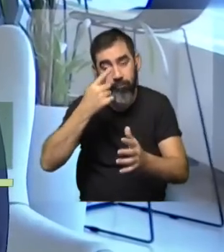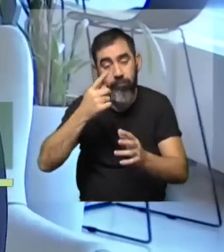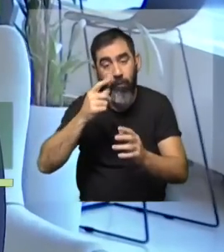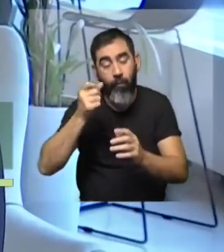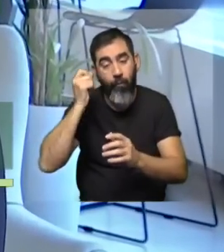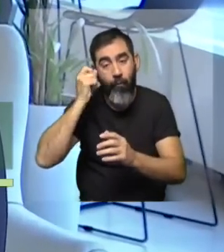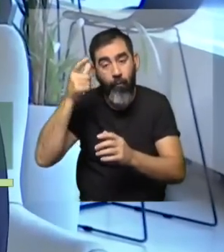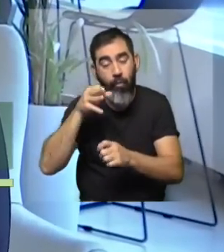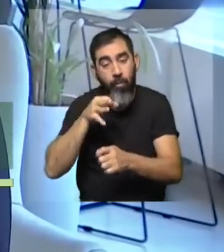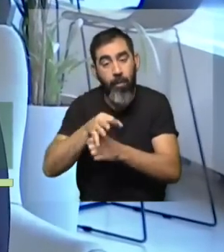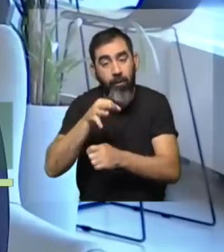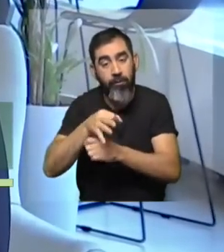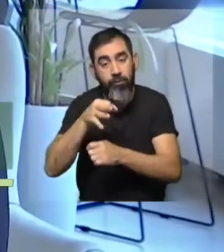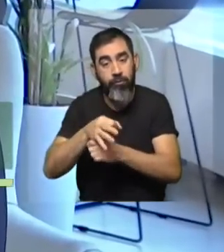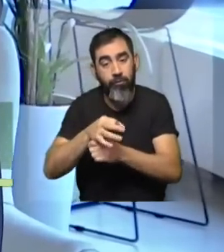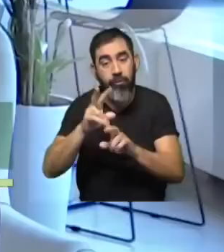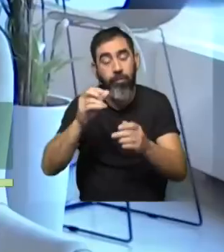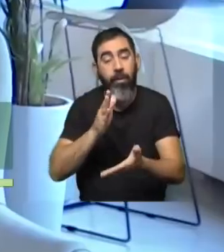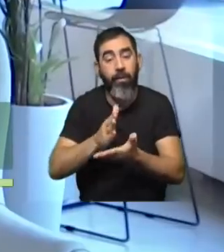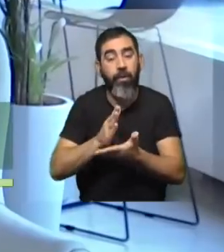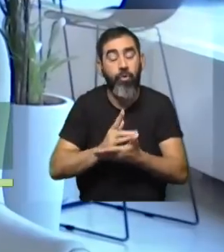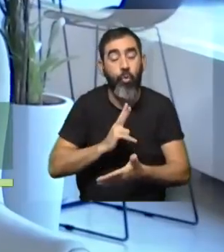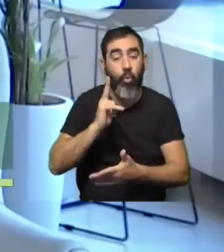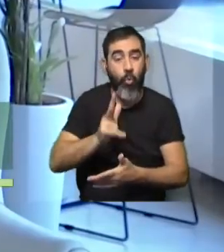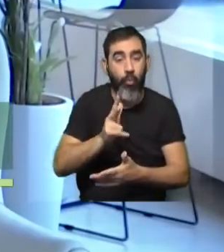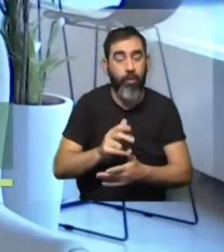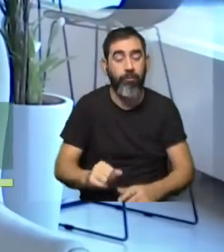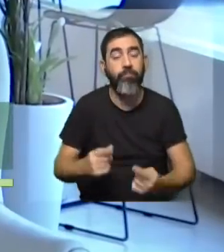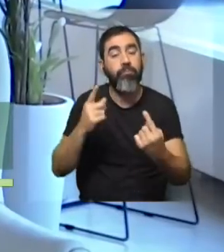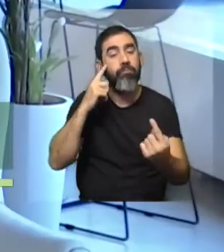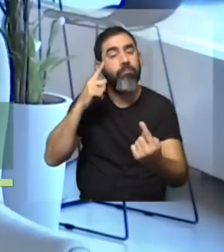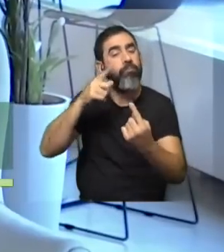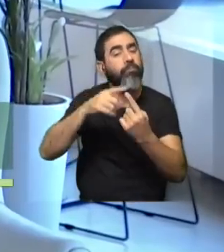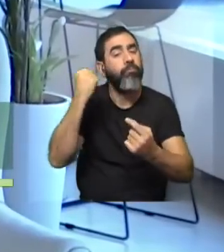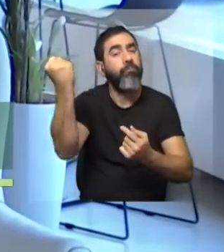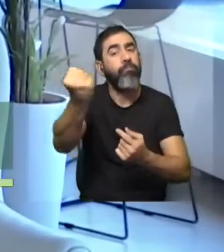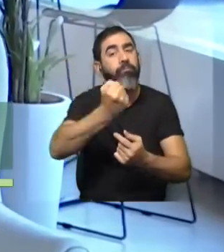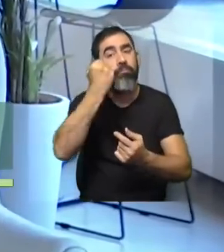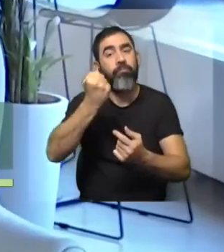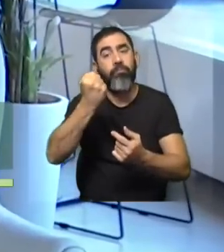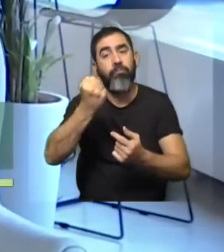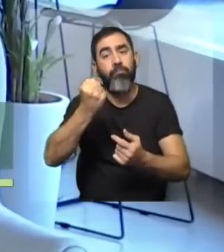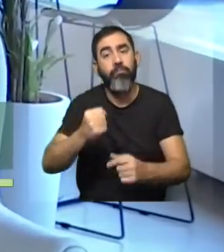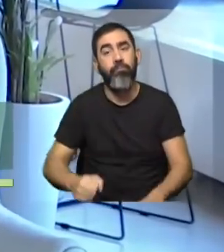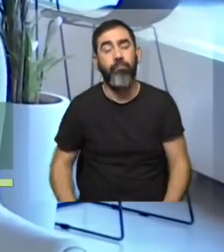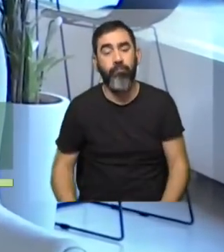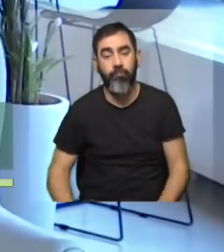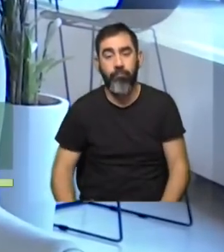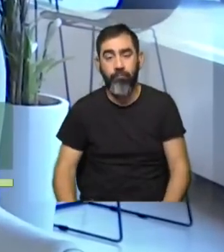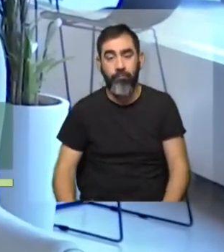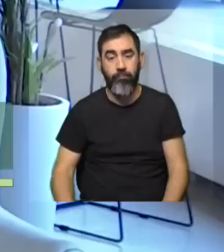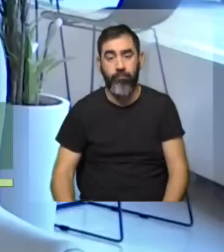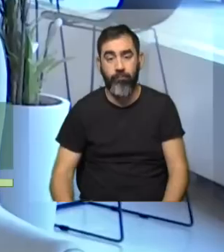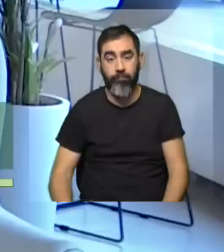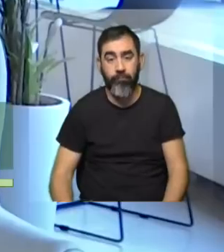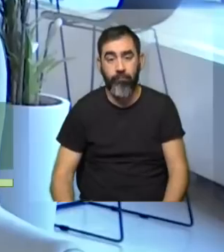formación y capacitación en materia de derechos humanos y con un objetivo que es muy importante para nuestro instituto